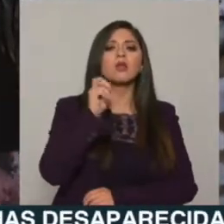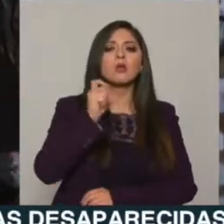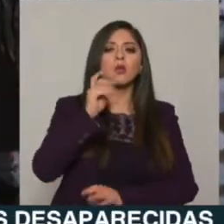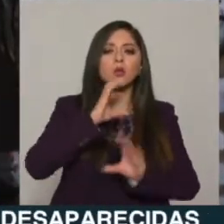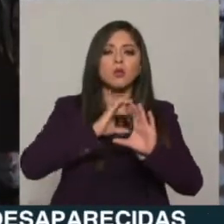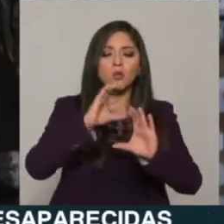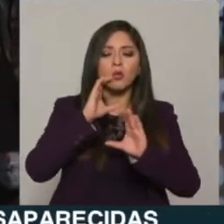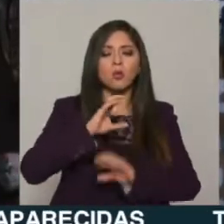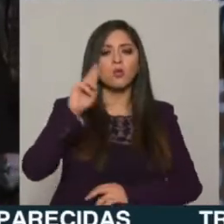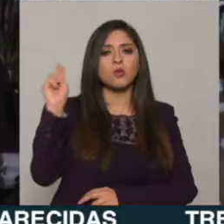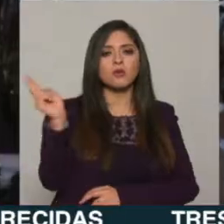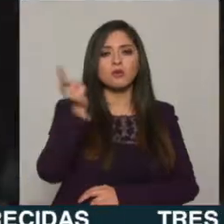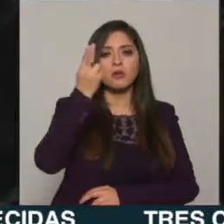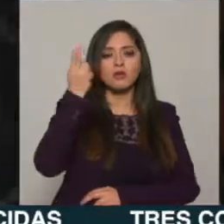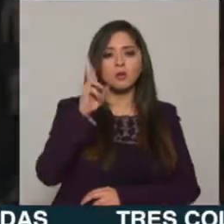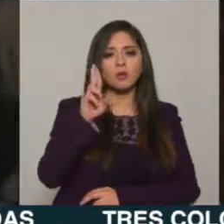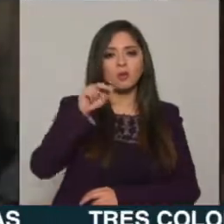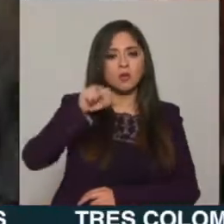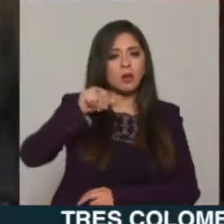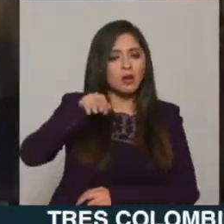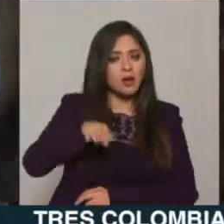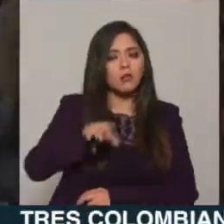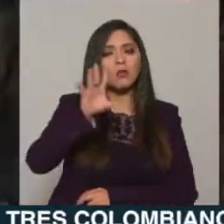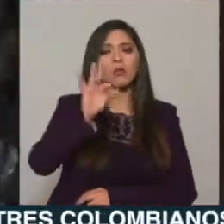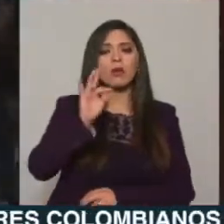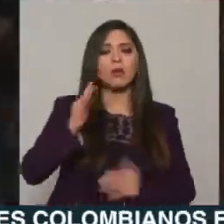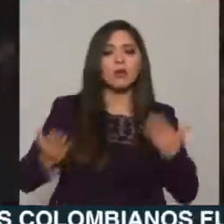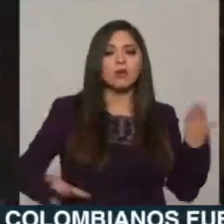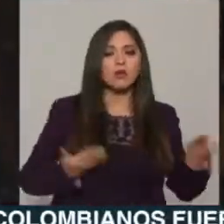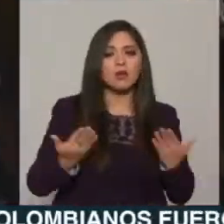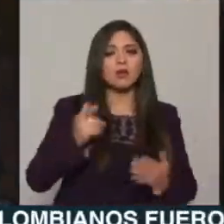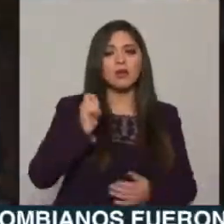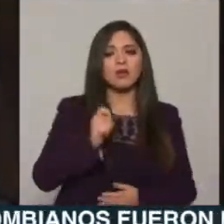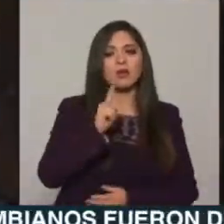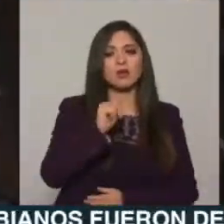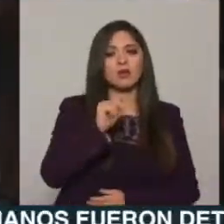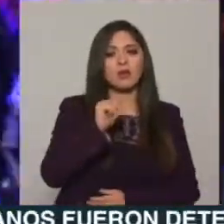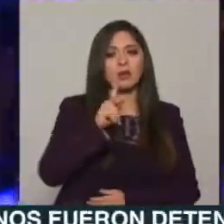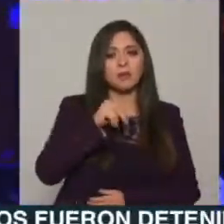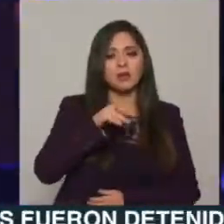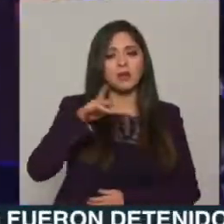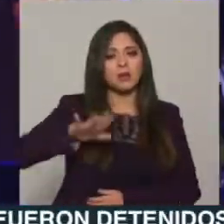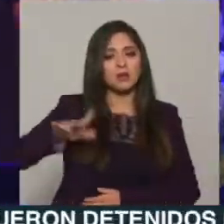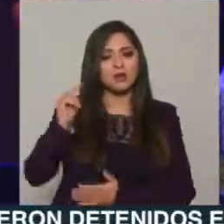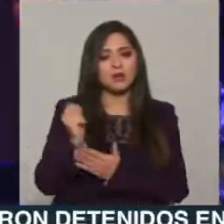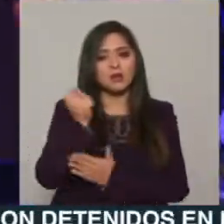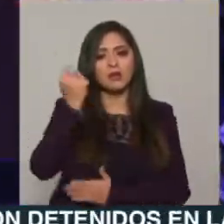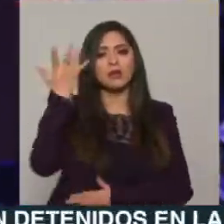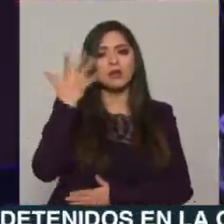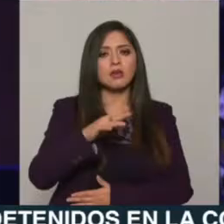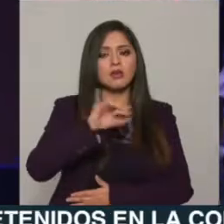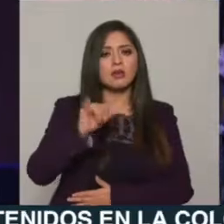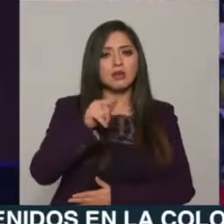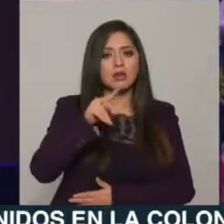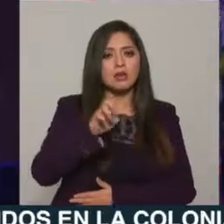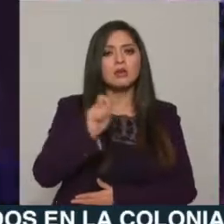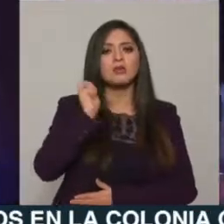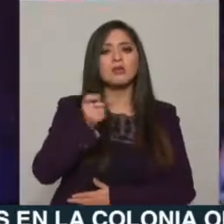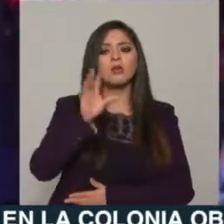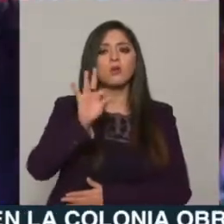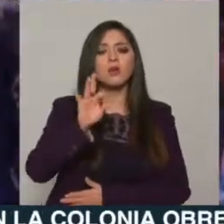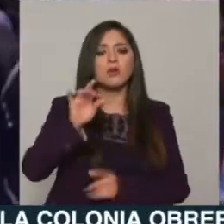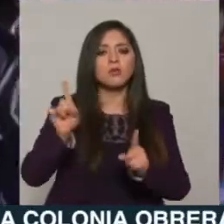Universidad Nacional Autónoma de México, 40 danzantes del grupo Tlalpan de Tláhuac, 10 jinetes y 40 músicos de la